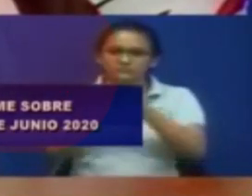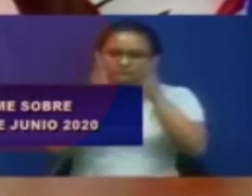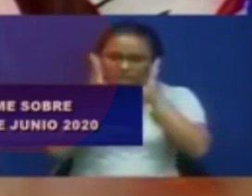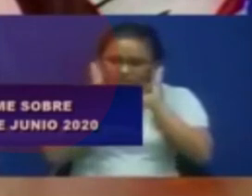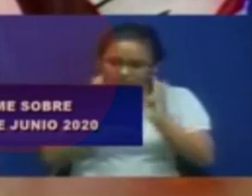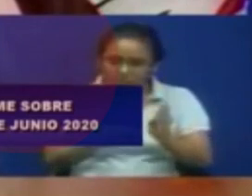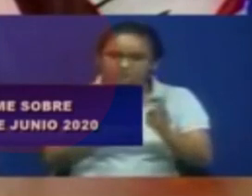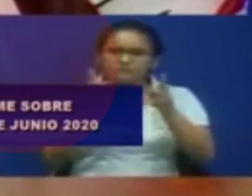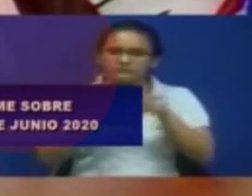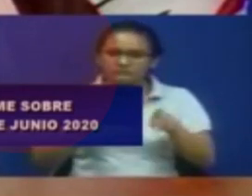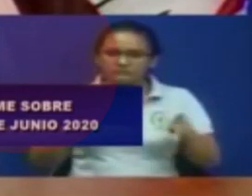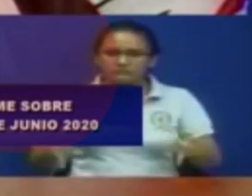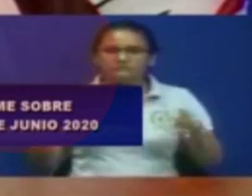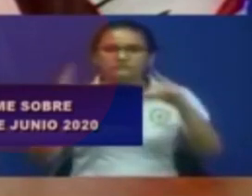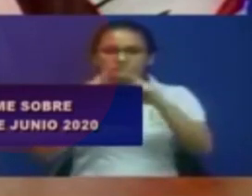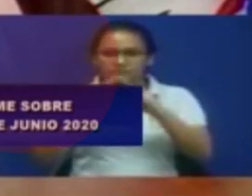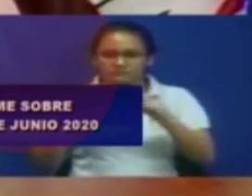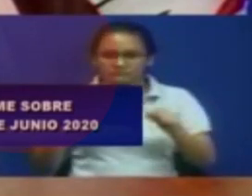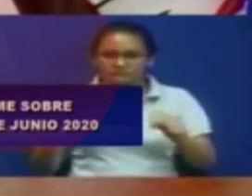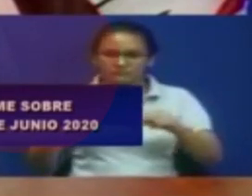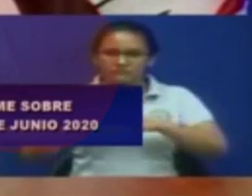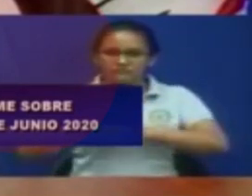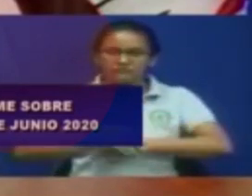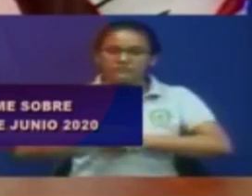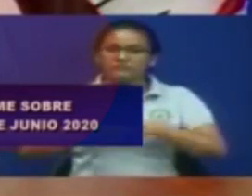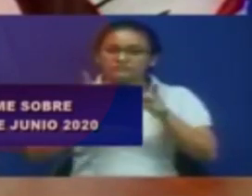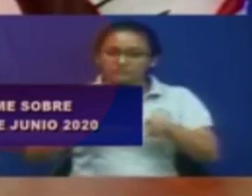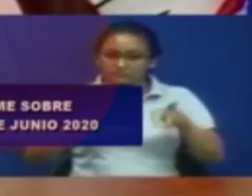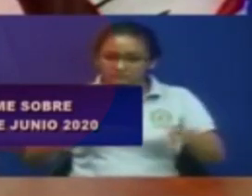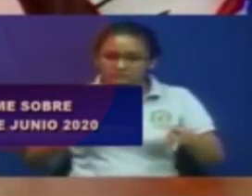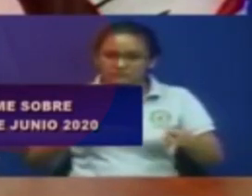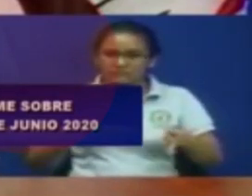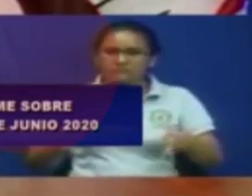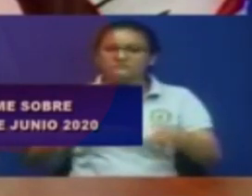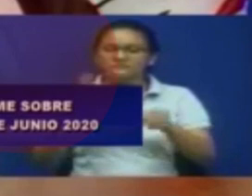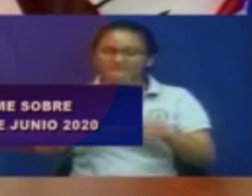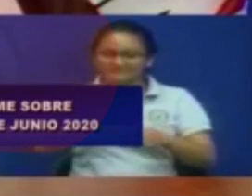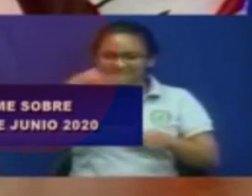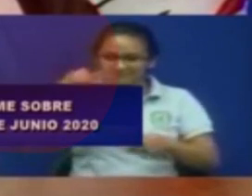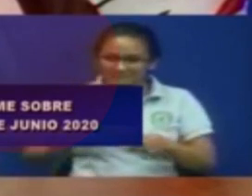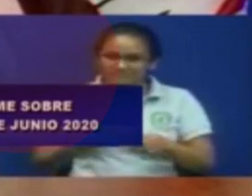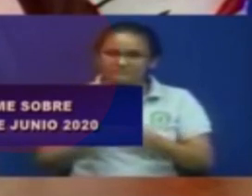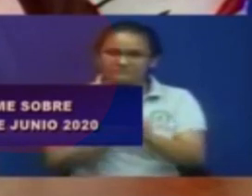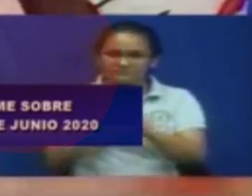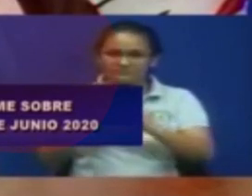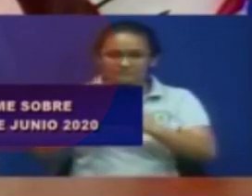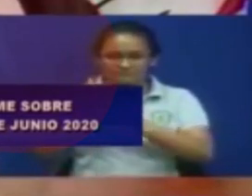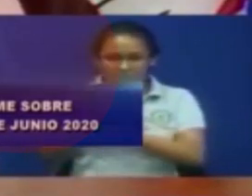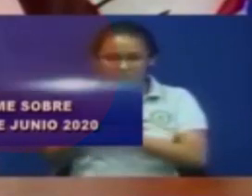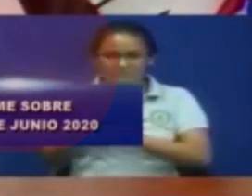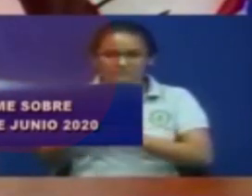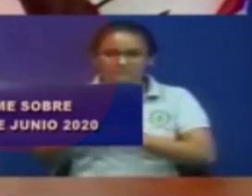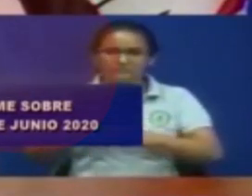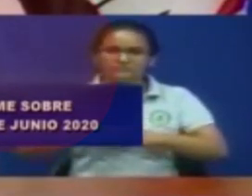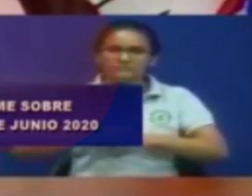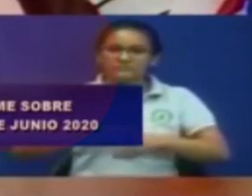nicaragüenses. La gran mayoría de las personas confirmadas con COVID-19 o en seguimiento responsable y cuidadoso